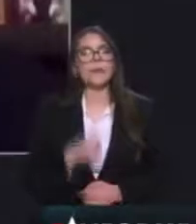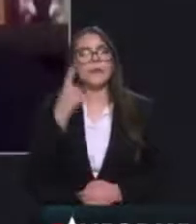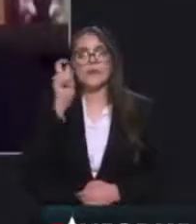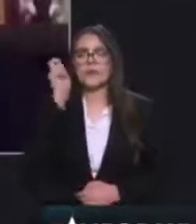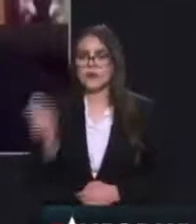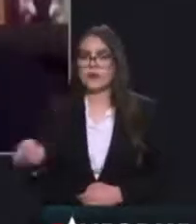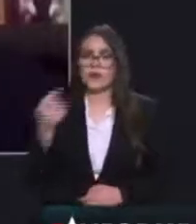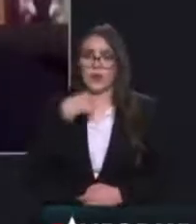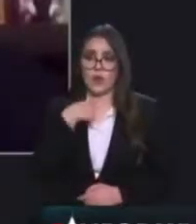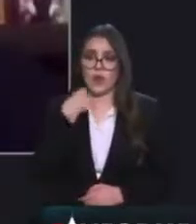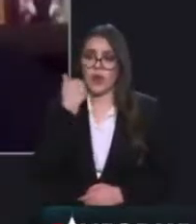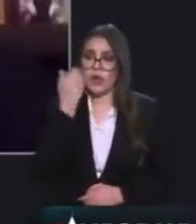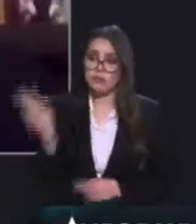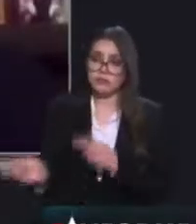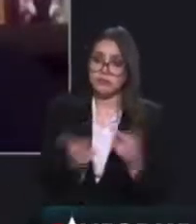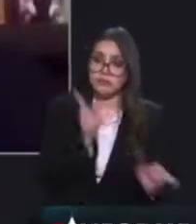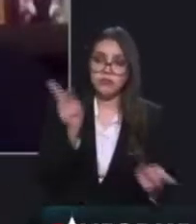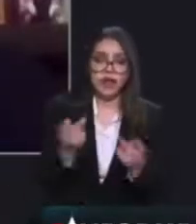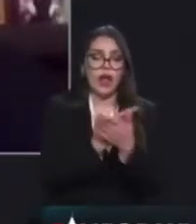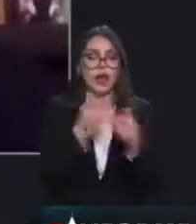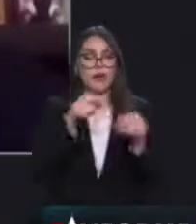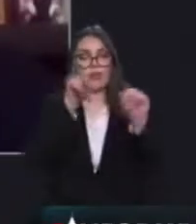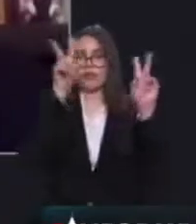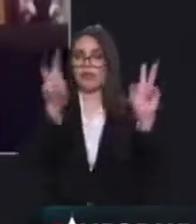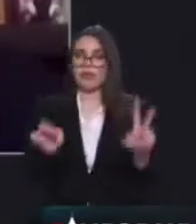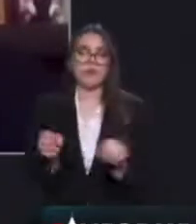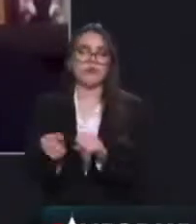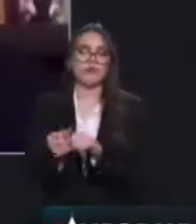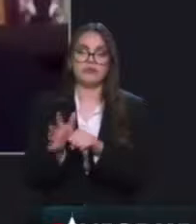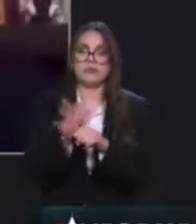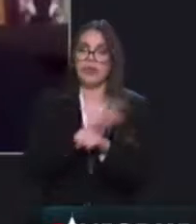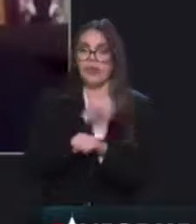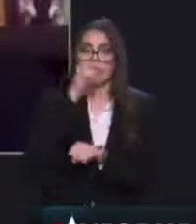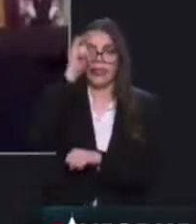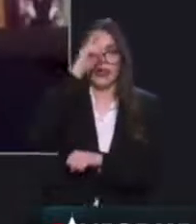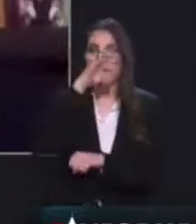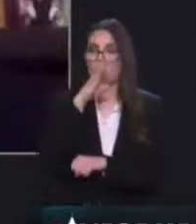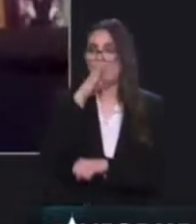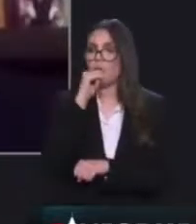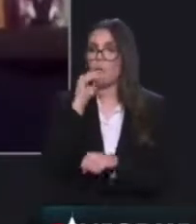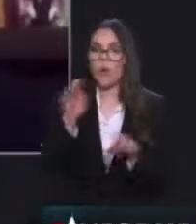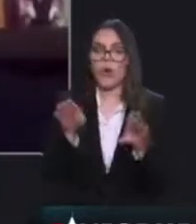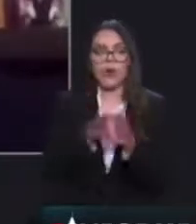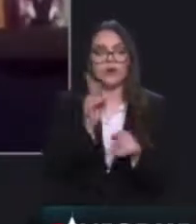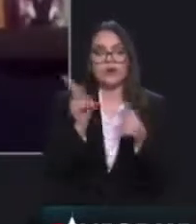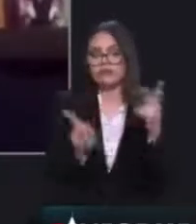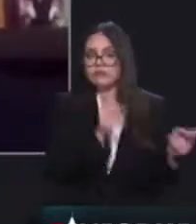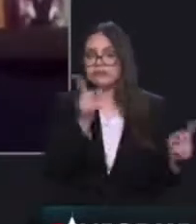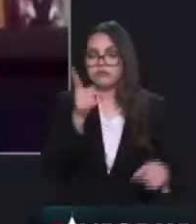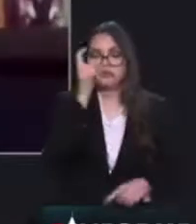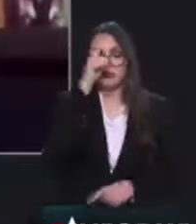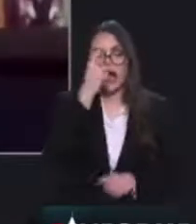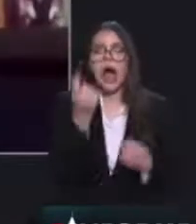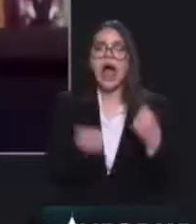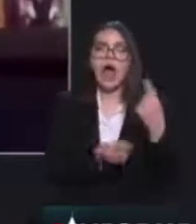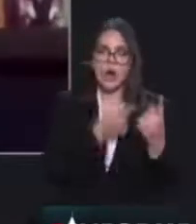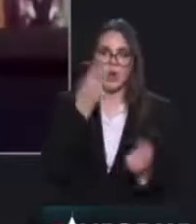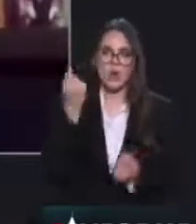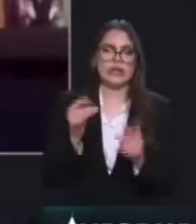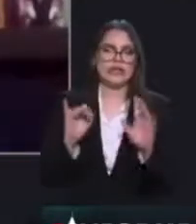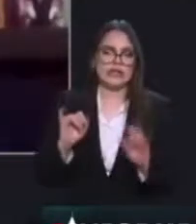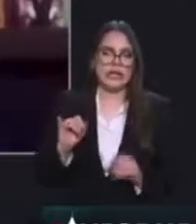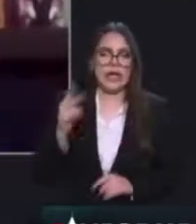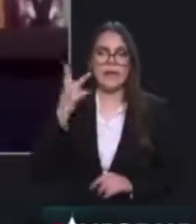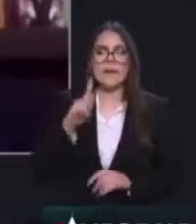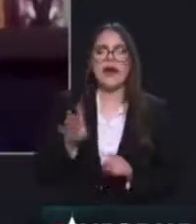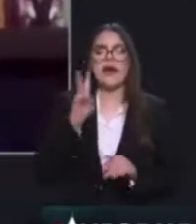es, no podemos evaluar en medio de este contexto las políticas sociales, algunas específicamente probablemente. La otra